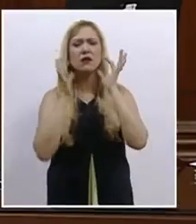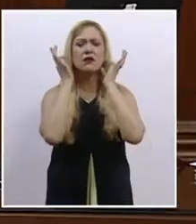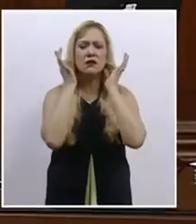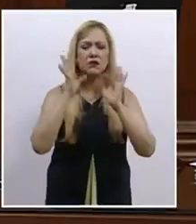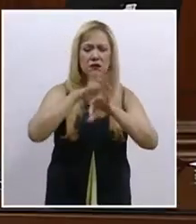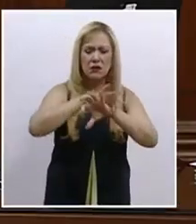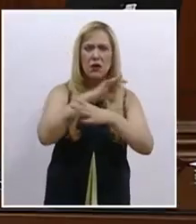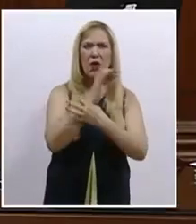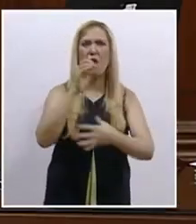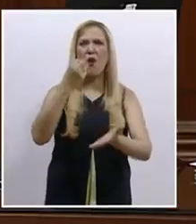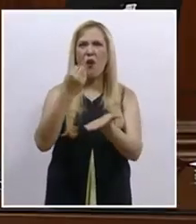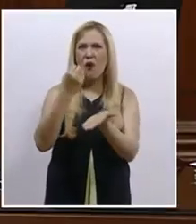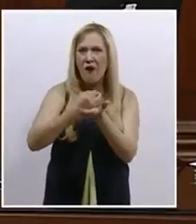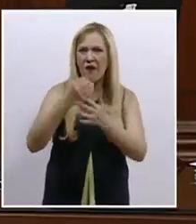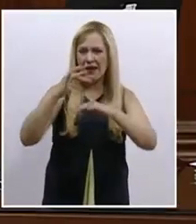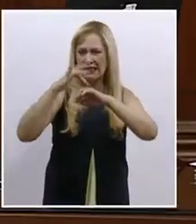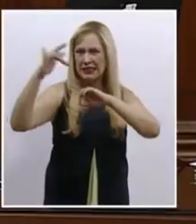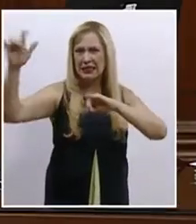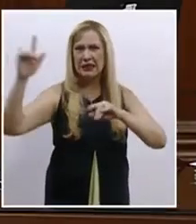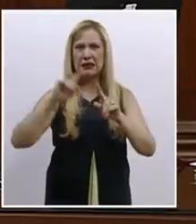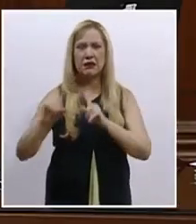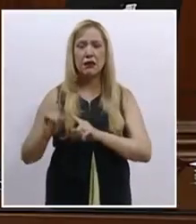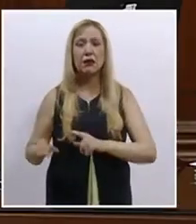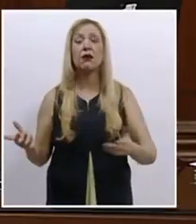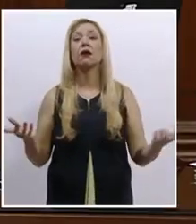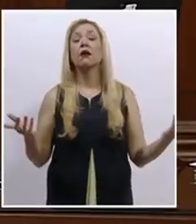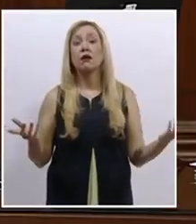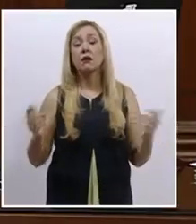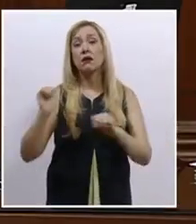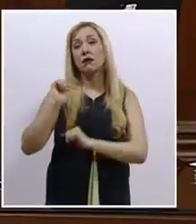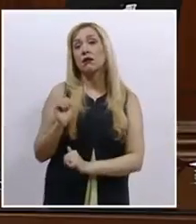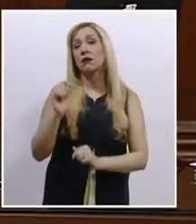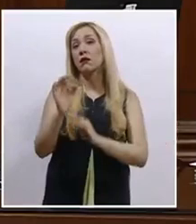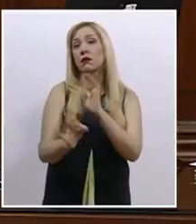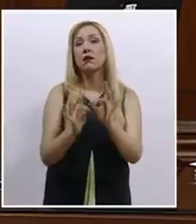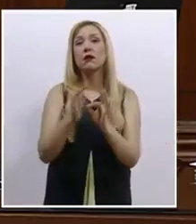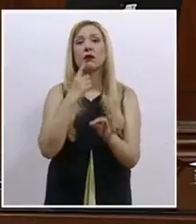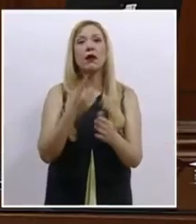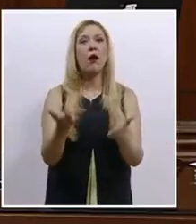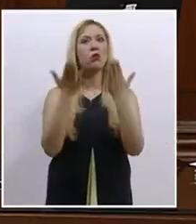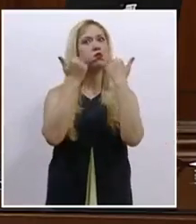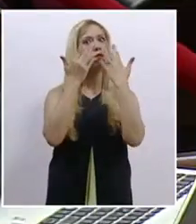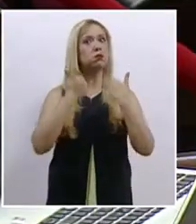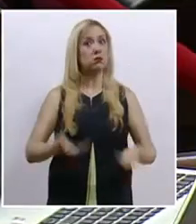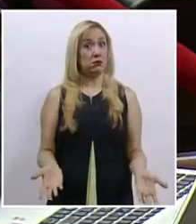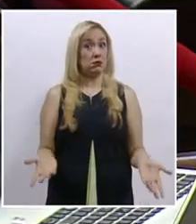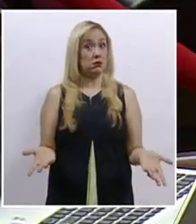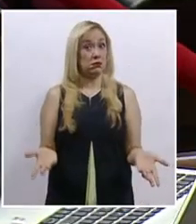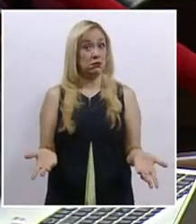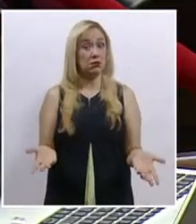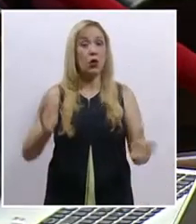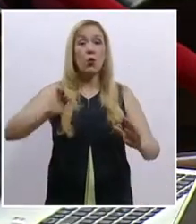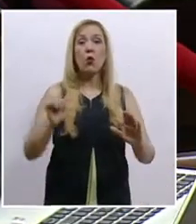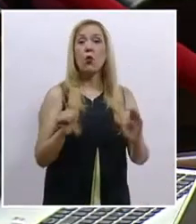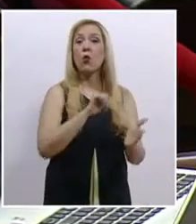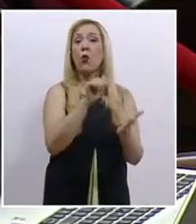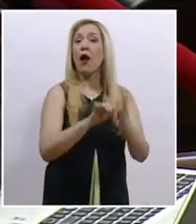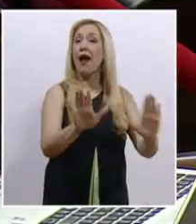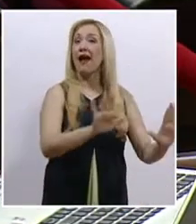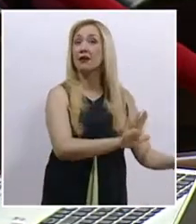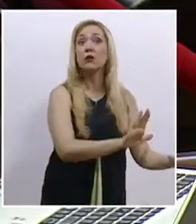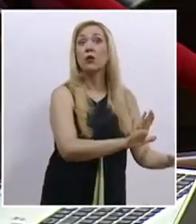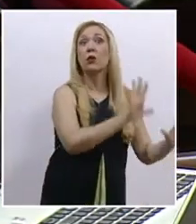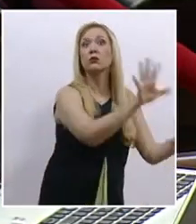ser requeridas para cumplir las autoridades, las joyas ya no estaban en el lugar de su aseguramiento y